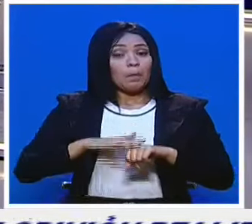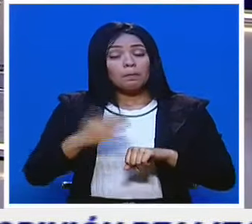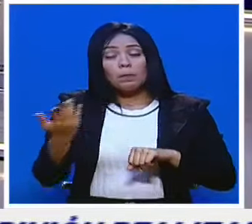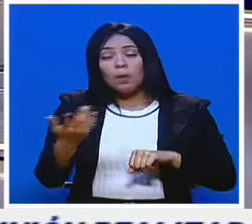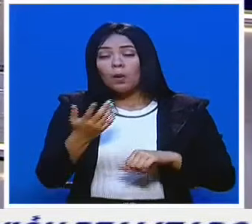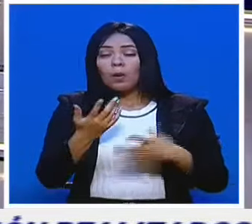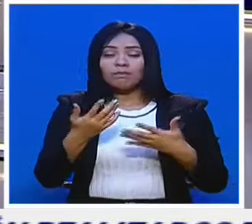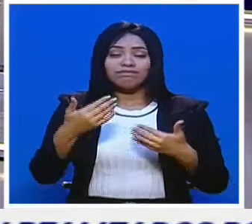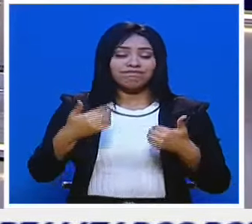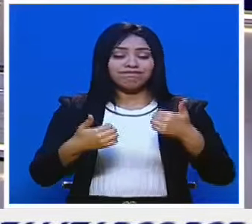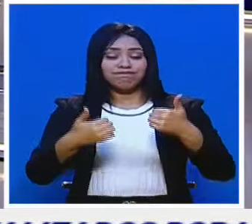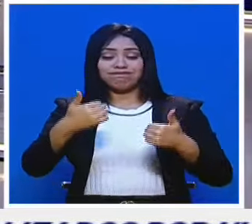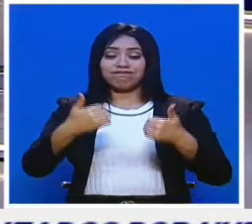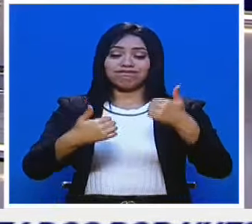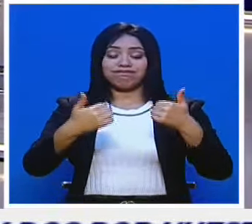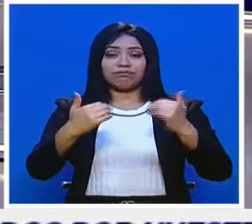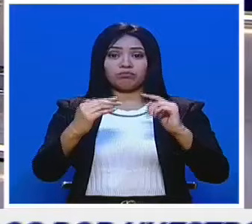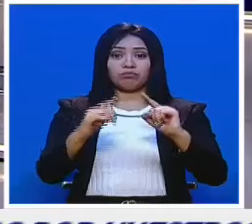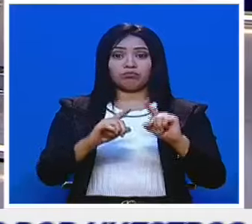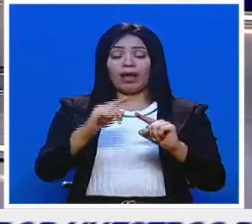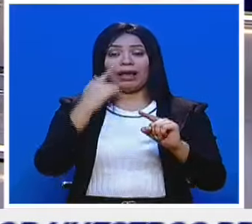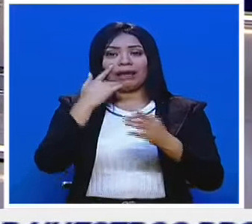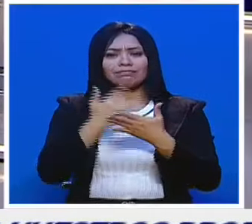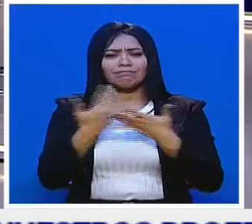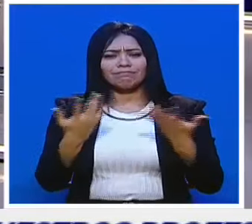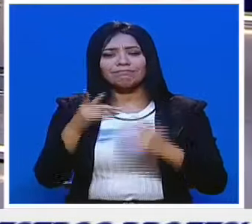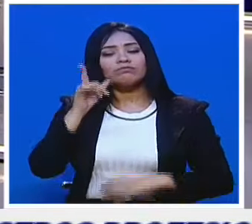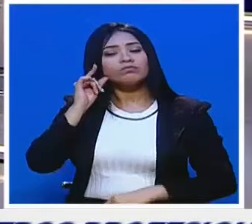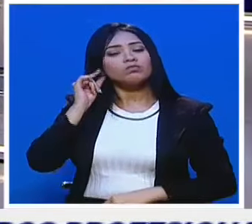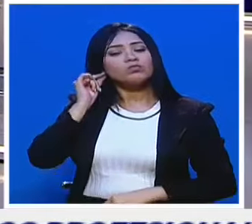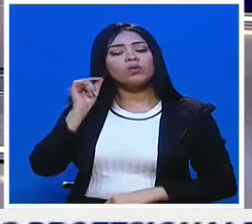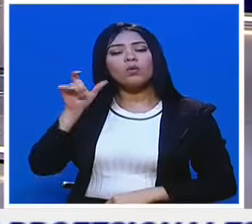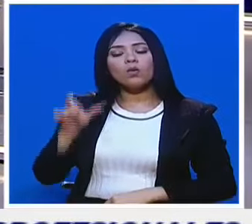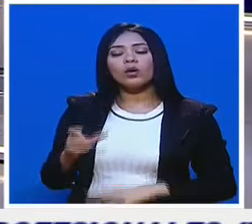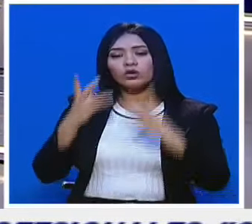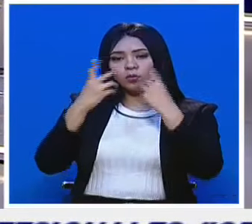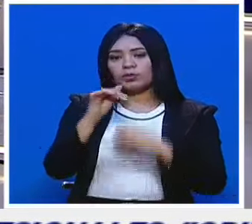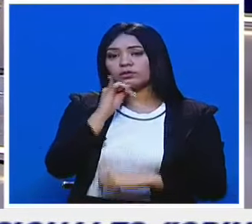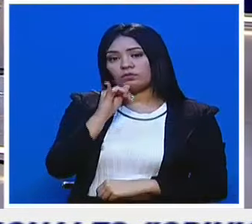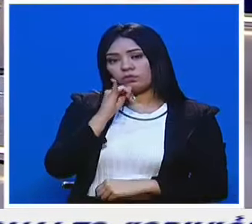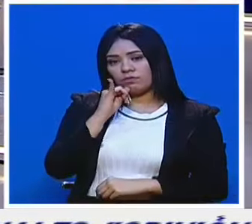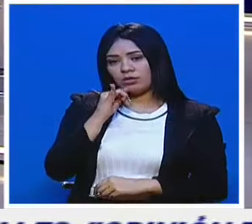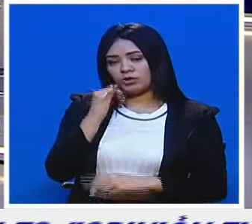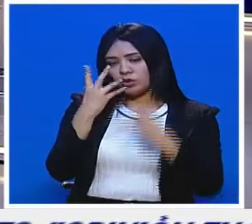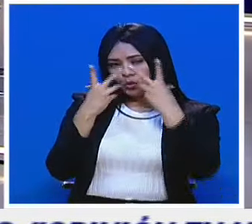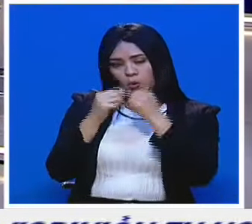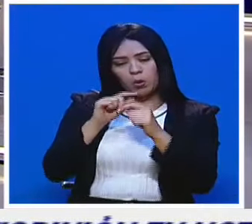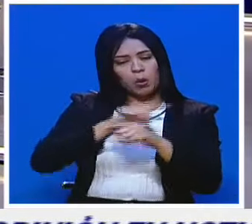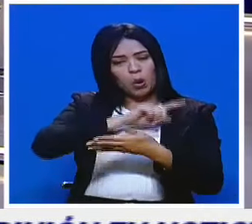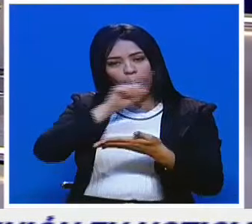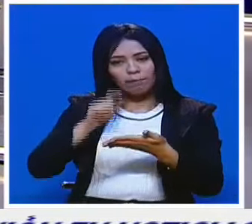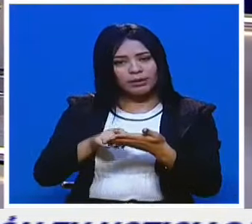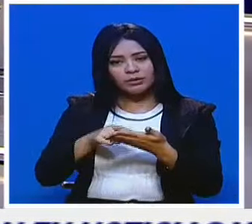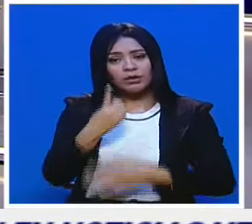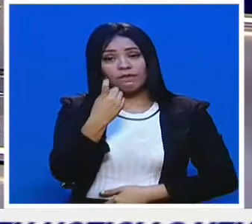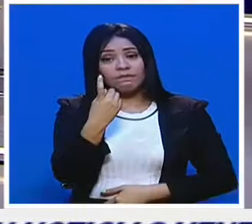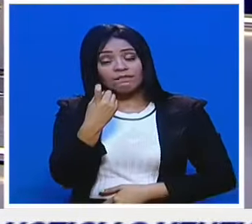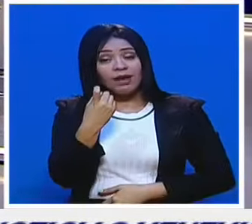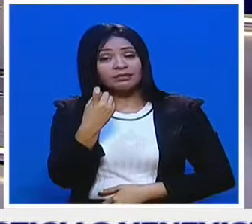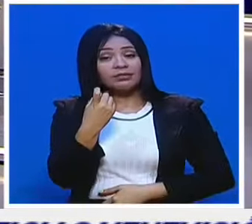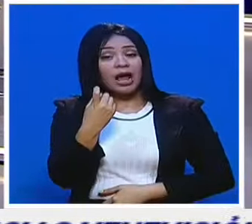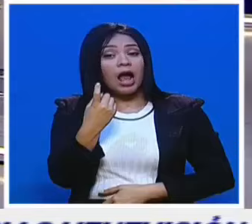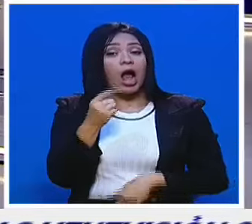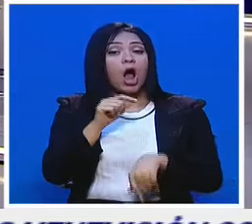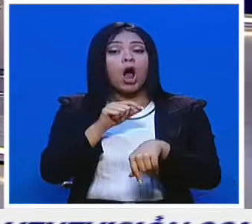inmediato ya estamos con Mile, quien nos va a traer todos los detalles de cuando faltan ya muy